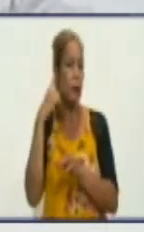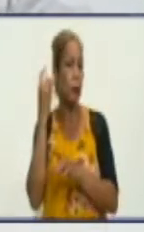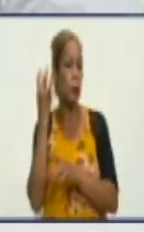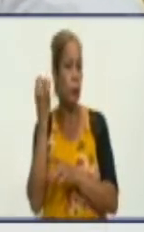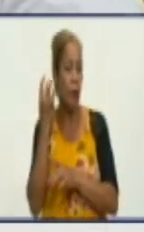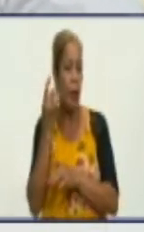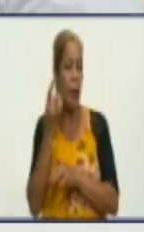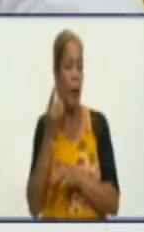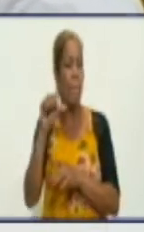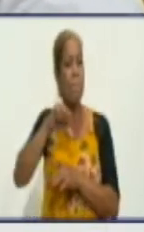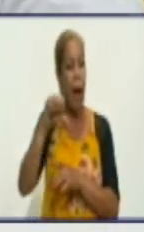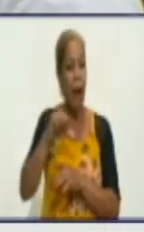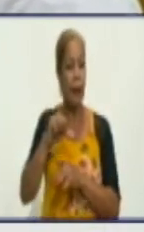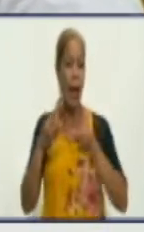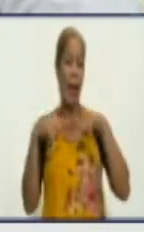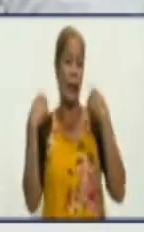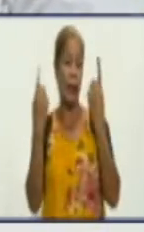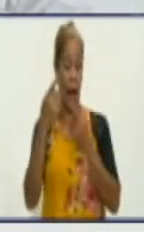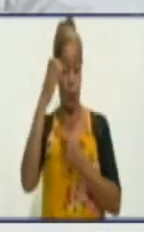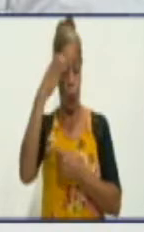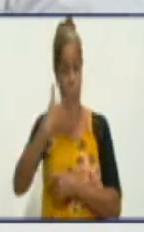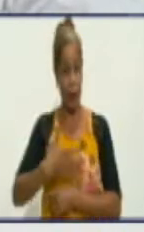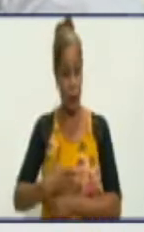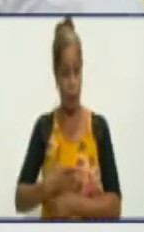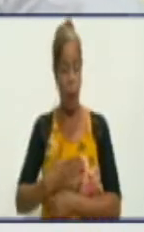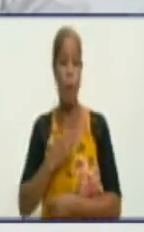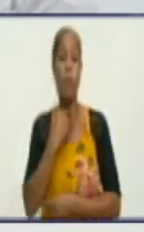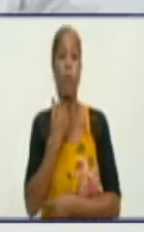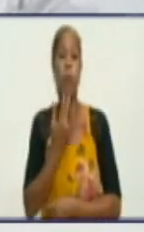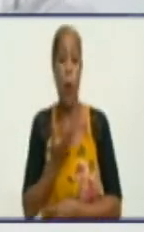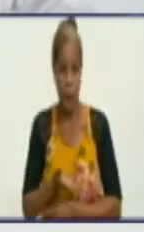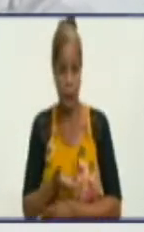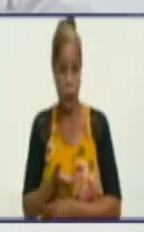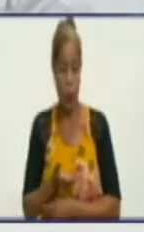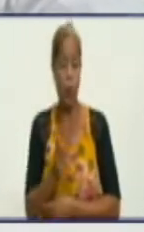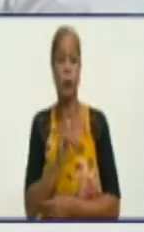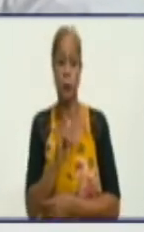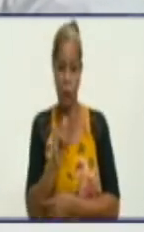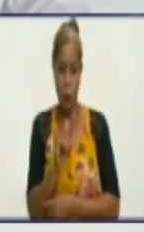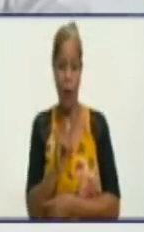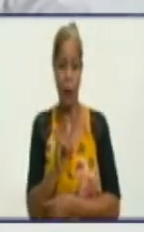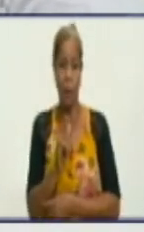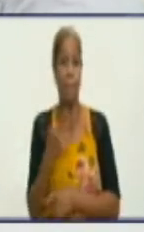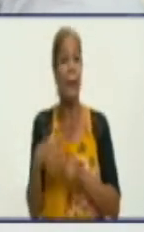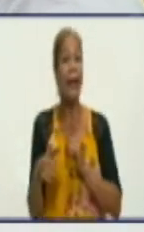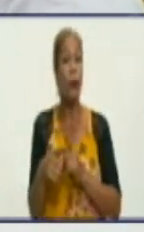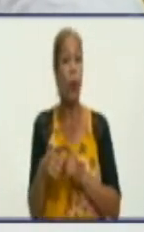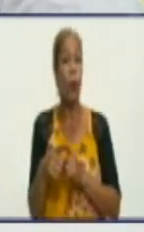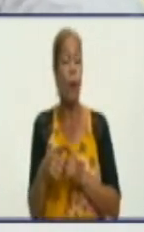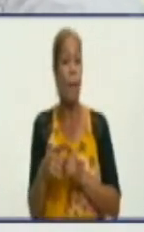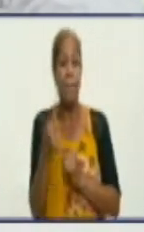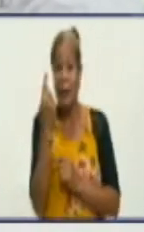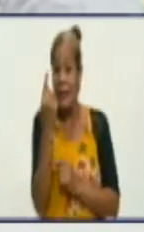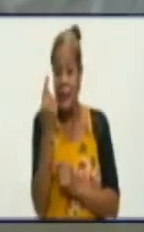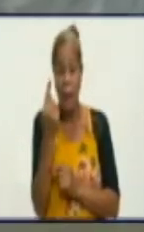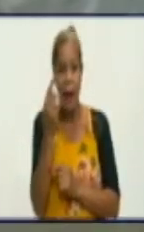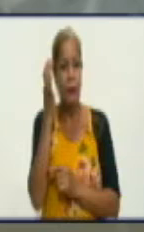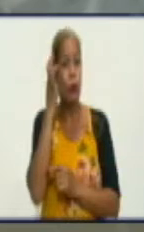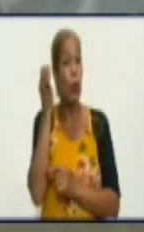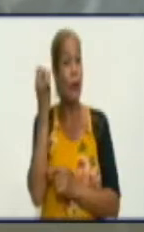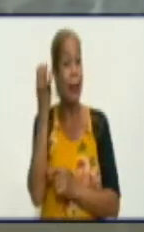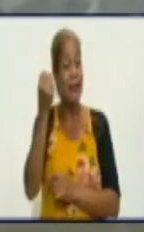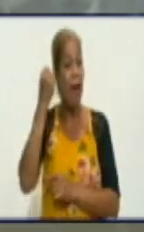general, vértigo, náusea, vómito, en fin. Es bastante florida la clínica, pero muy particularmente la cefalea. Es decir, el dolor de cabeza sí.